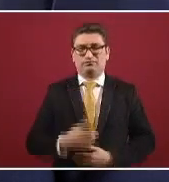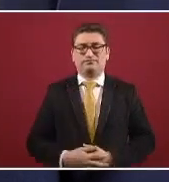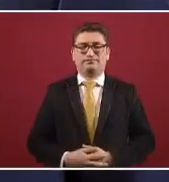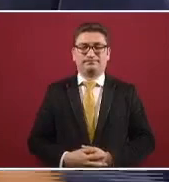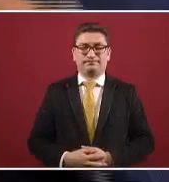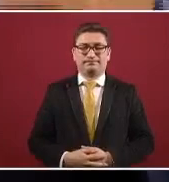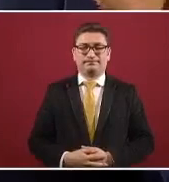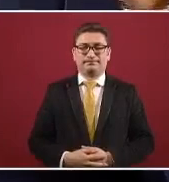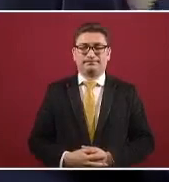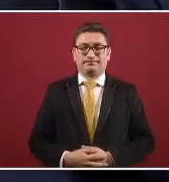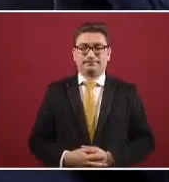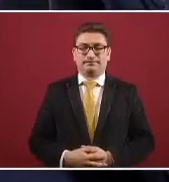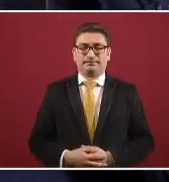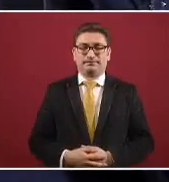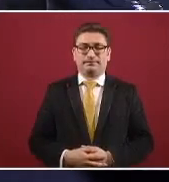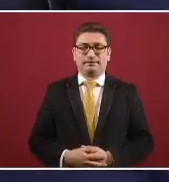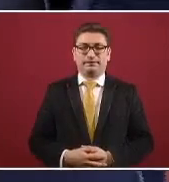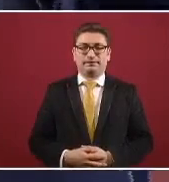pero